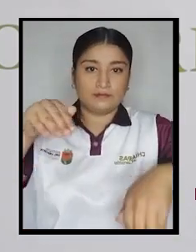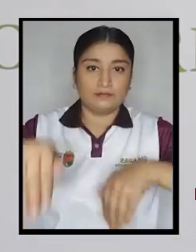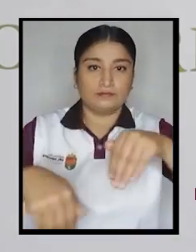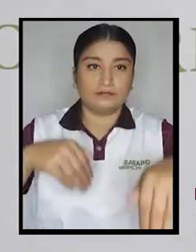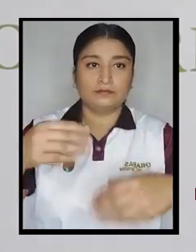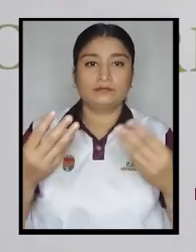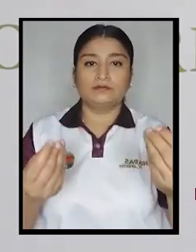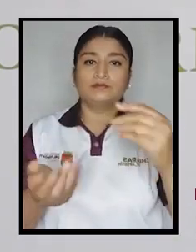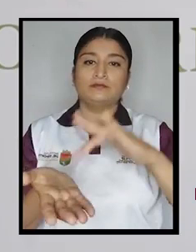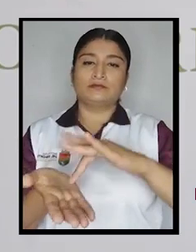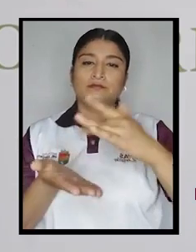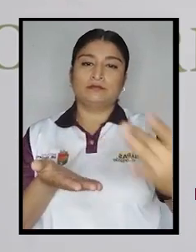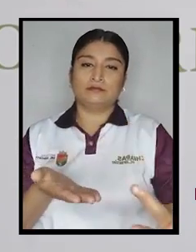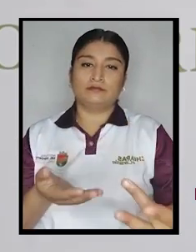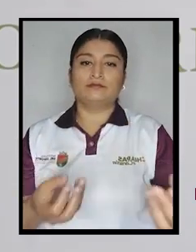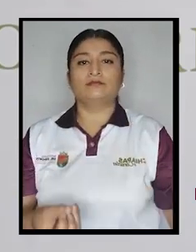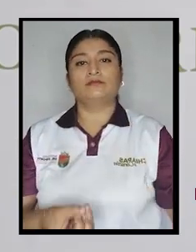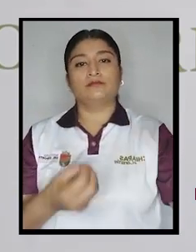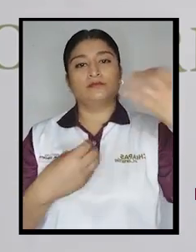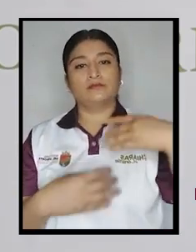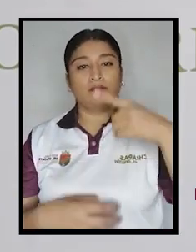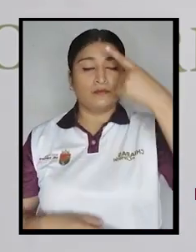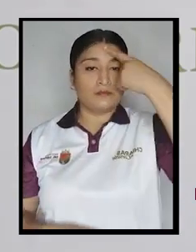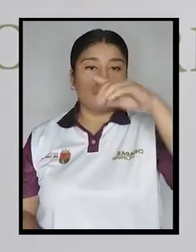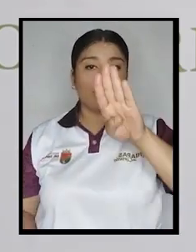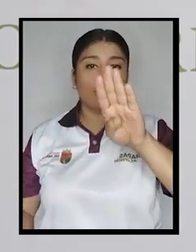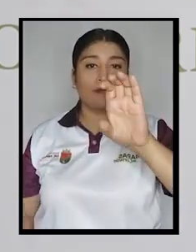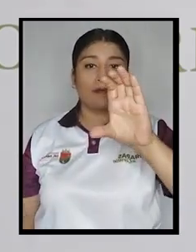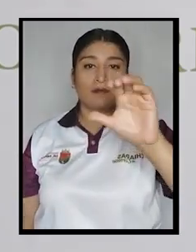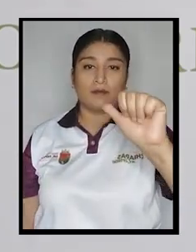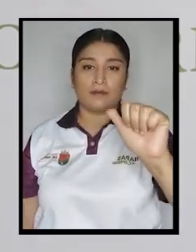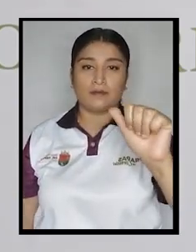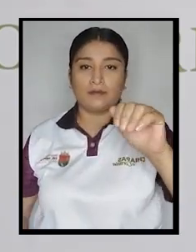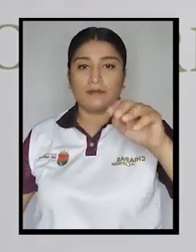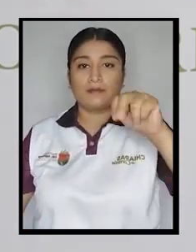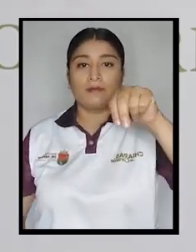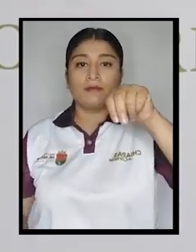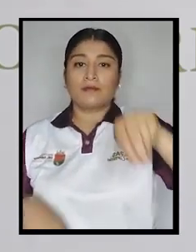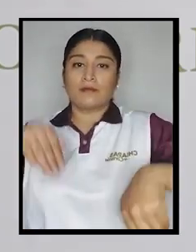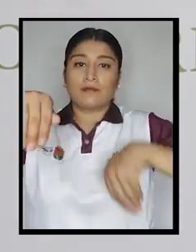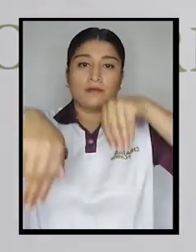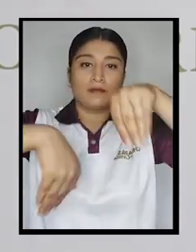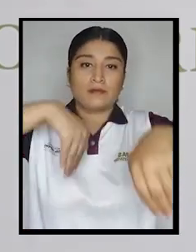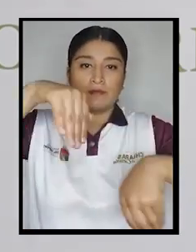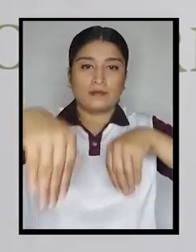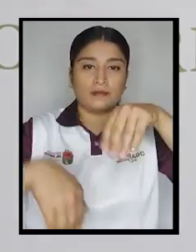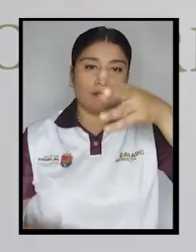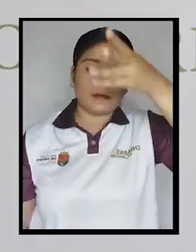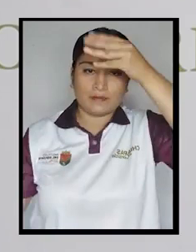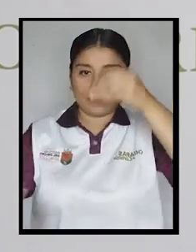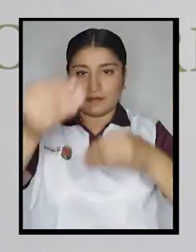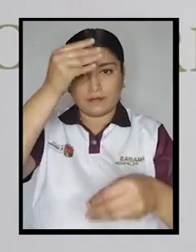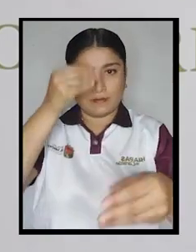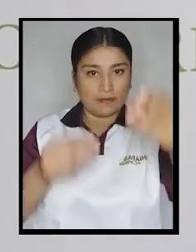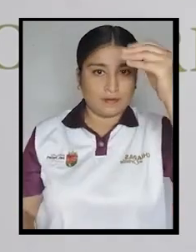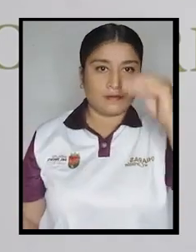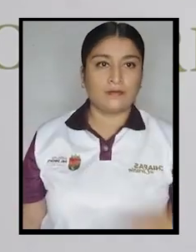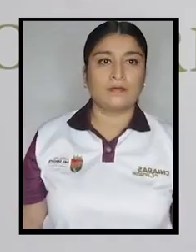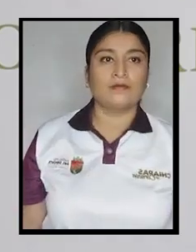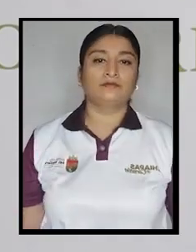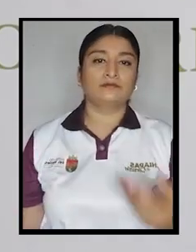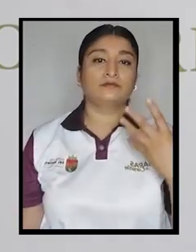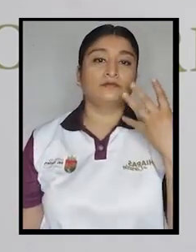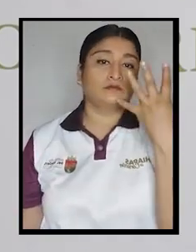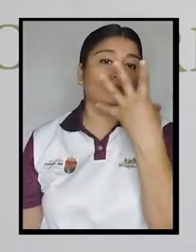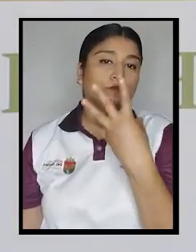modo de nadar. Muchas gracias por darnos esta oportunidad de tener la beca de natación, directora Tania. Es algo muy distinto a lo que yo practicaba,